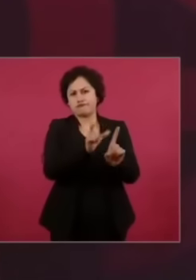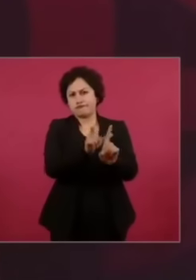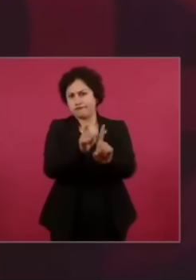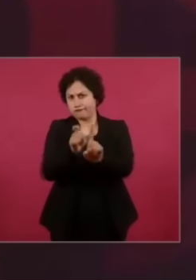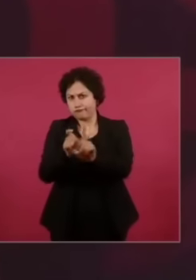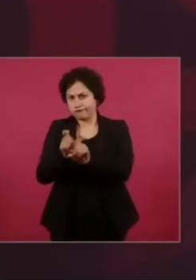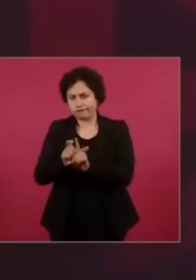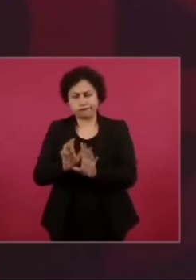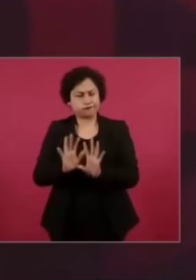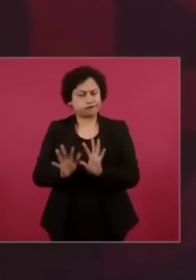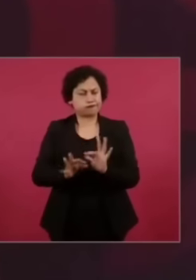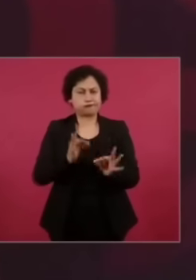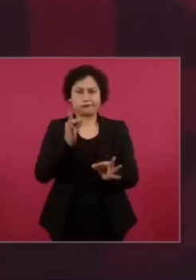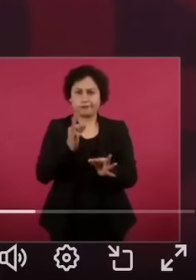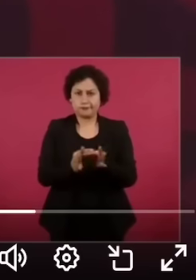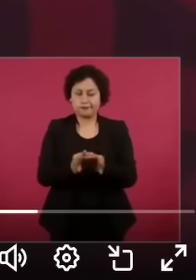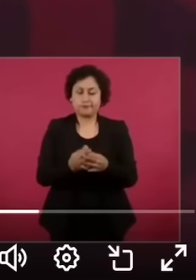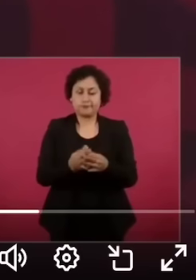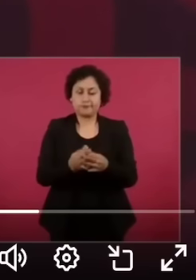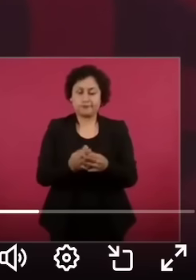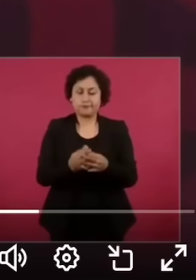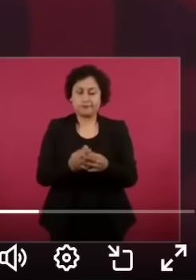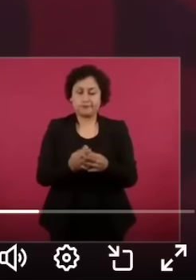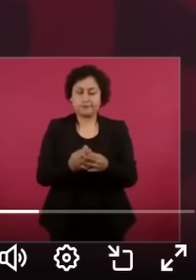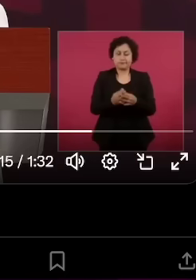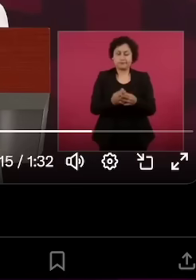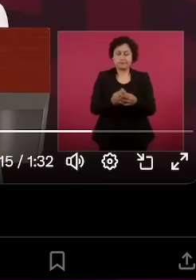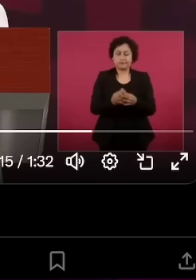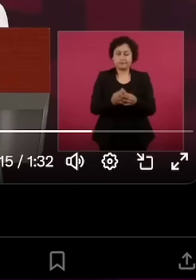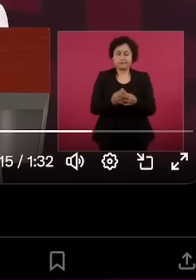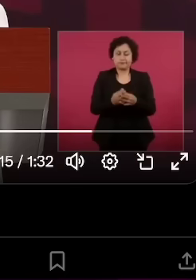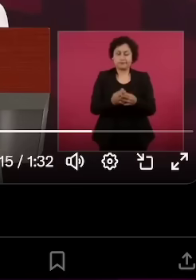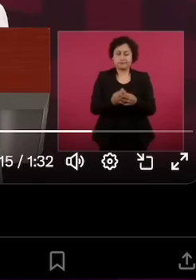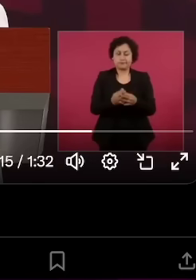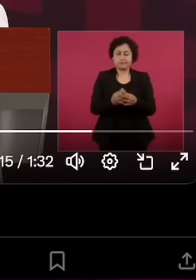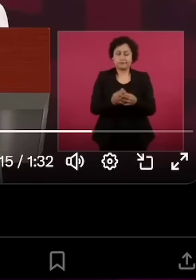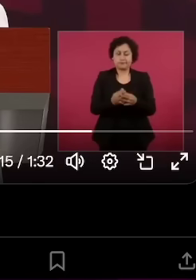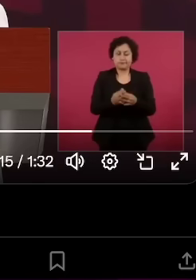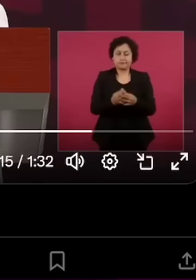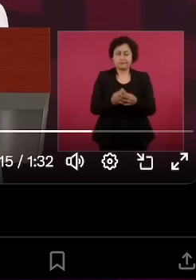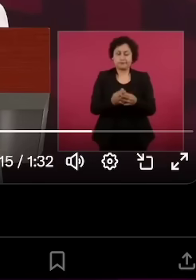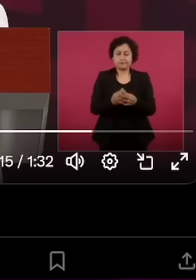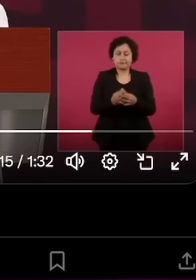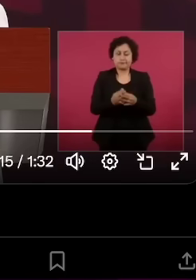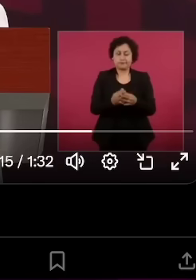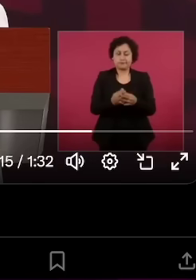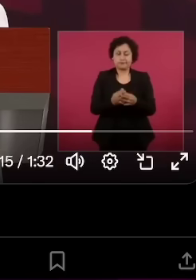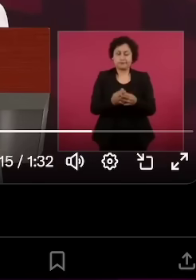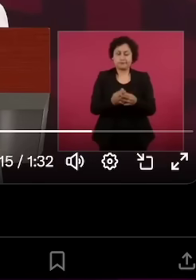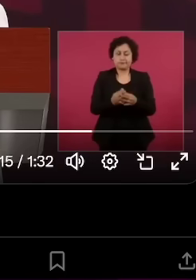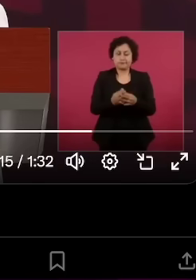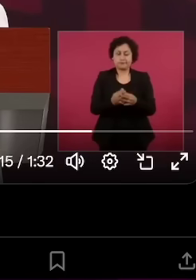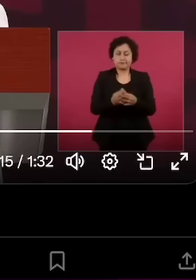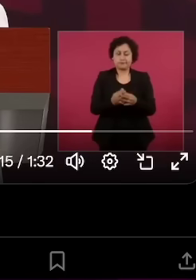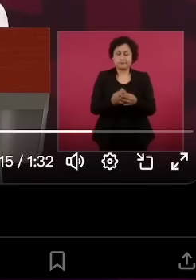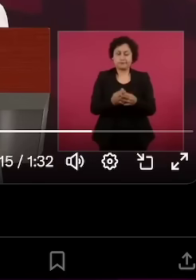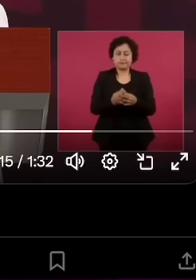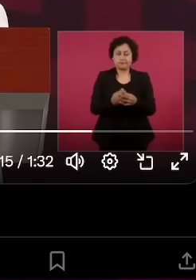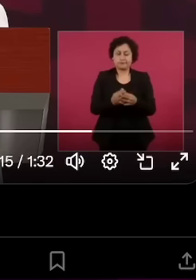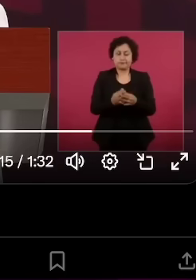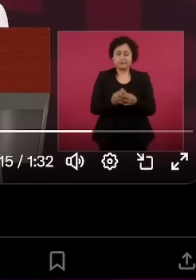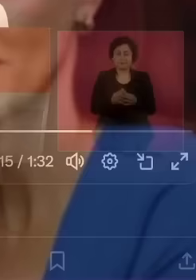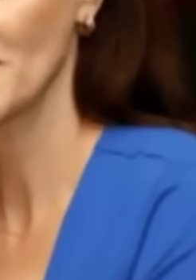la seguridad. De todas maneras, ahorita... Es parte de lo que reporta, es la actualización que da Rosa Isela justamente el día de